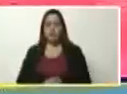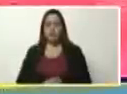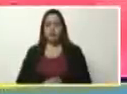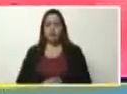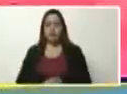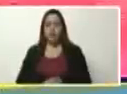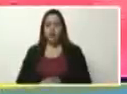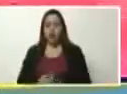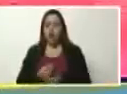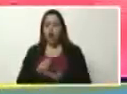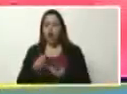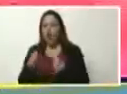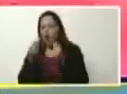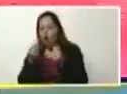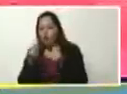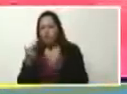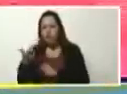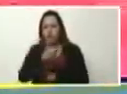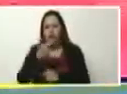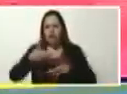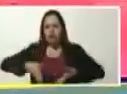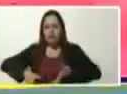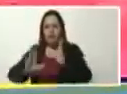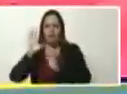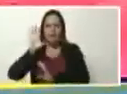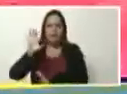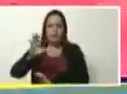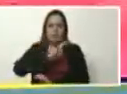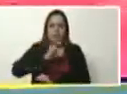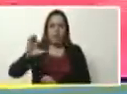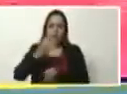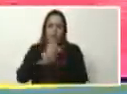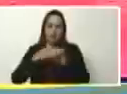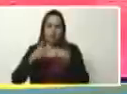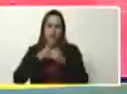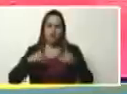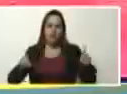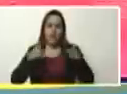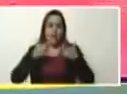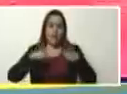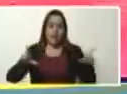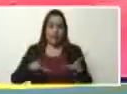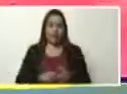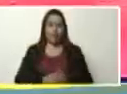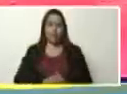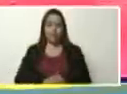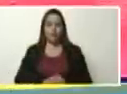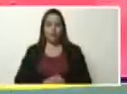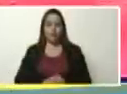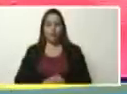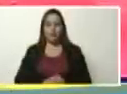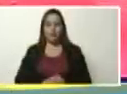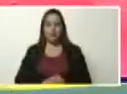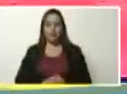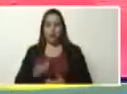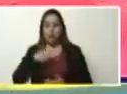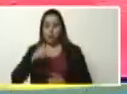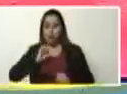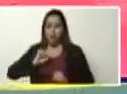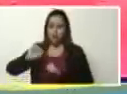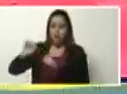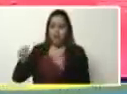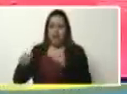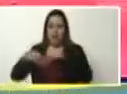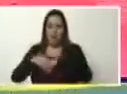como buscando el camino de una patria soberana, independiente, democrática, libre, hemos enfrentado la